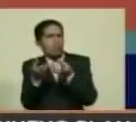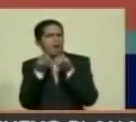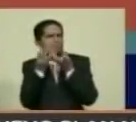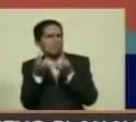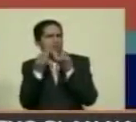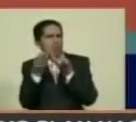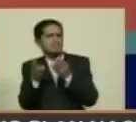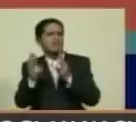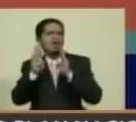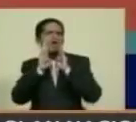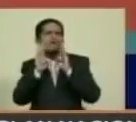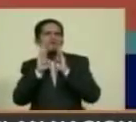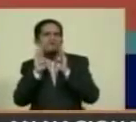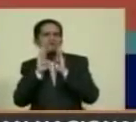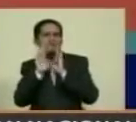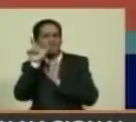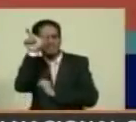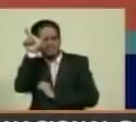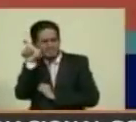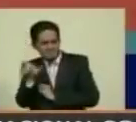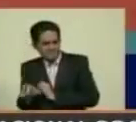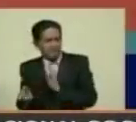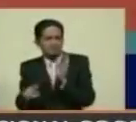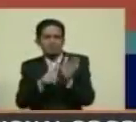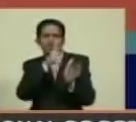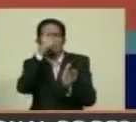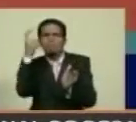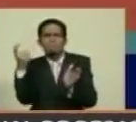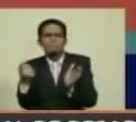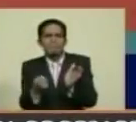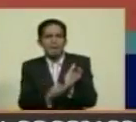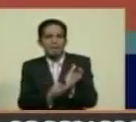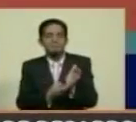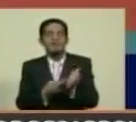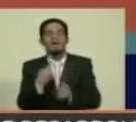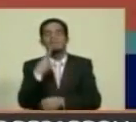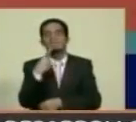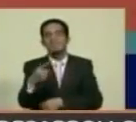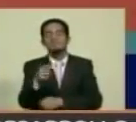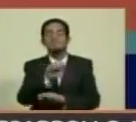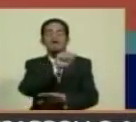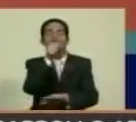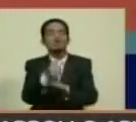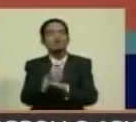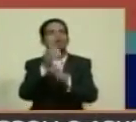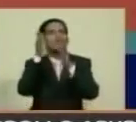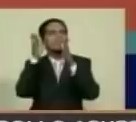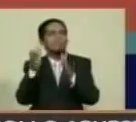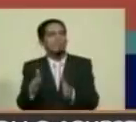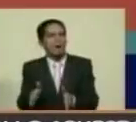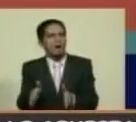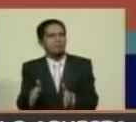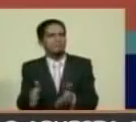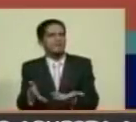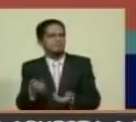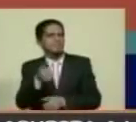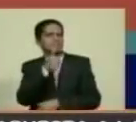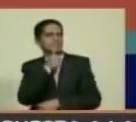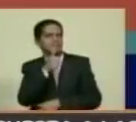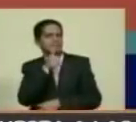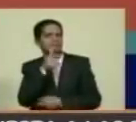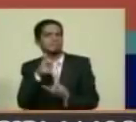los involucrados, los implicados como autores materiales de la participación, de la